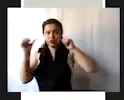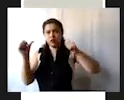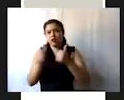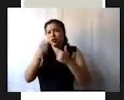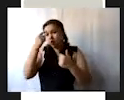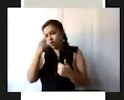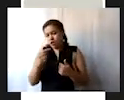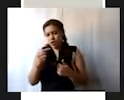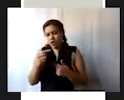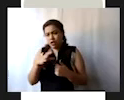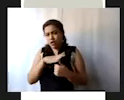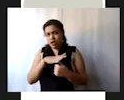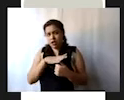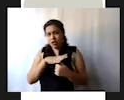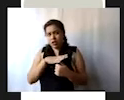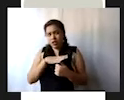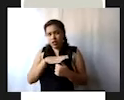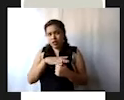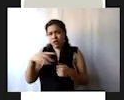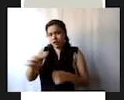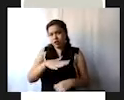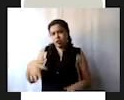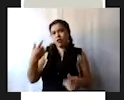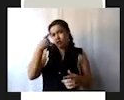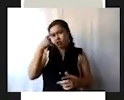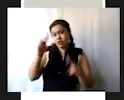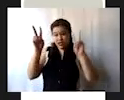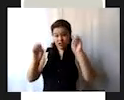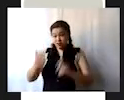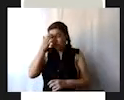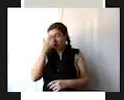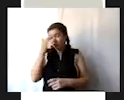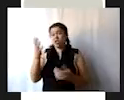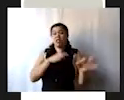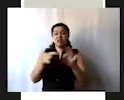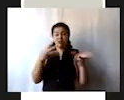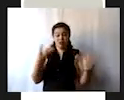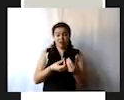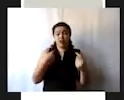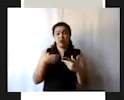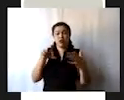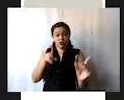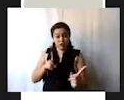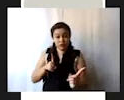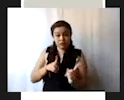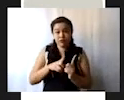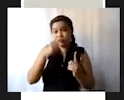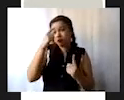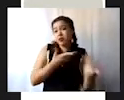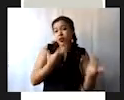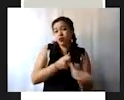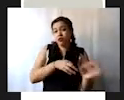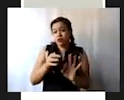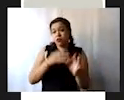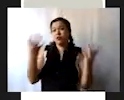mi mismo sector conocen de este tema, están trabajando con esto, puedo acercármeles para trabajar con esto. La